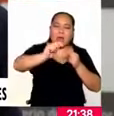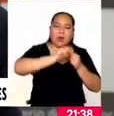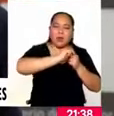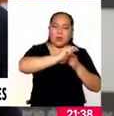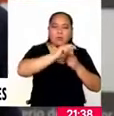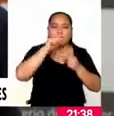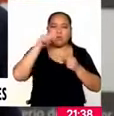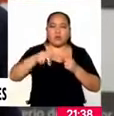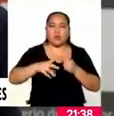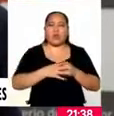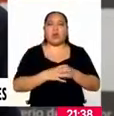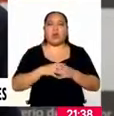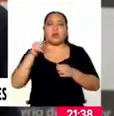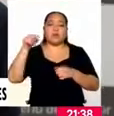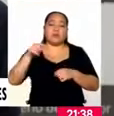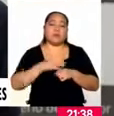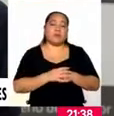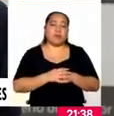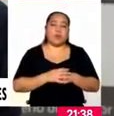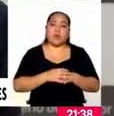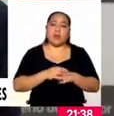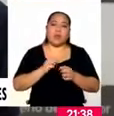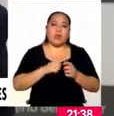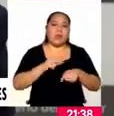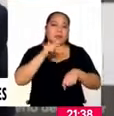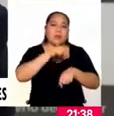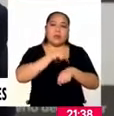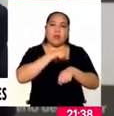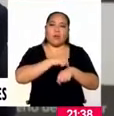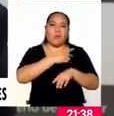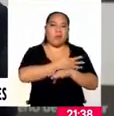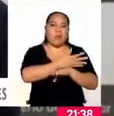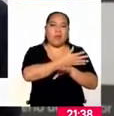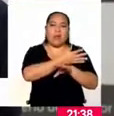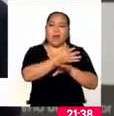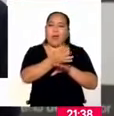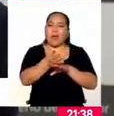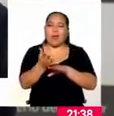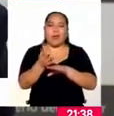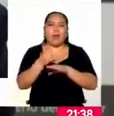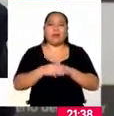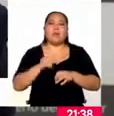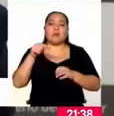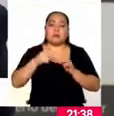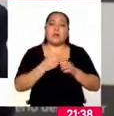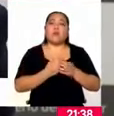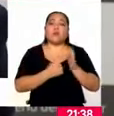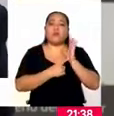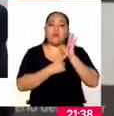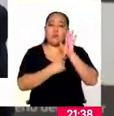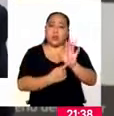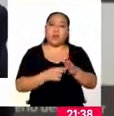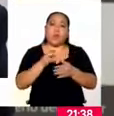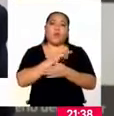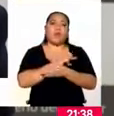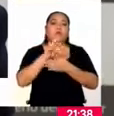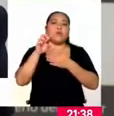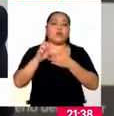condiciones muy complicadas, en jornadas muy largas, y sin embargo están demostrando profesionalismo